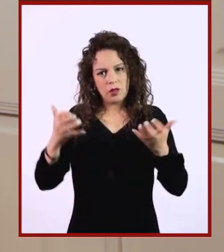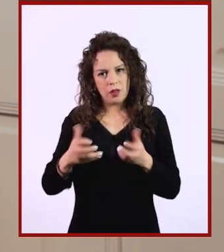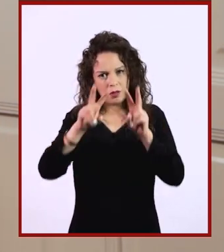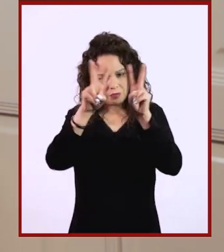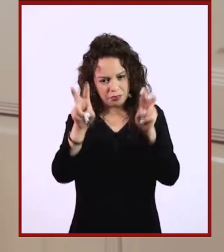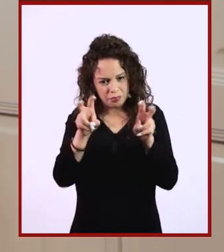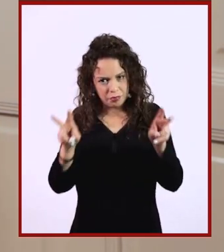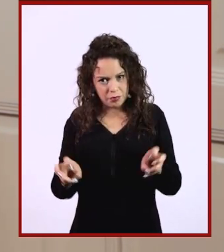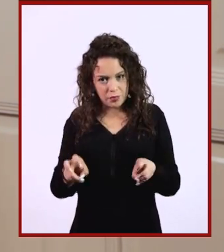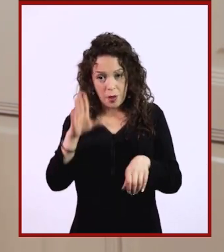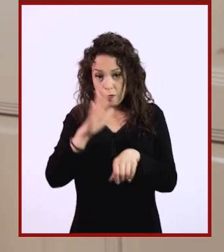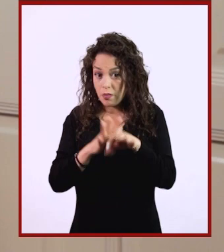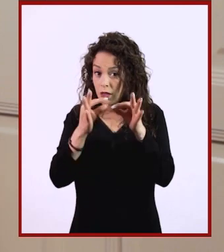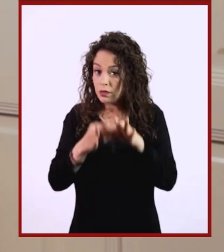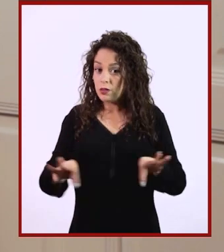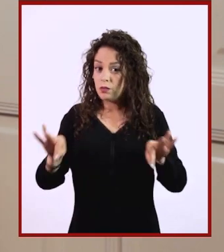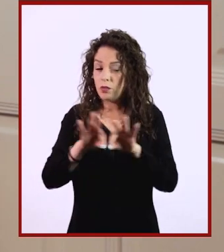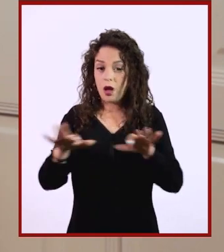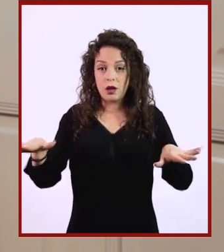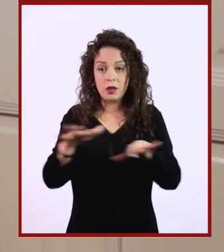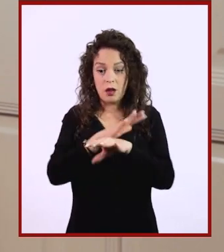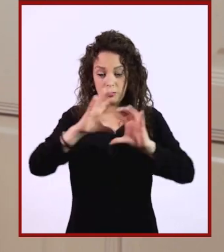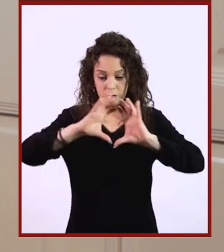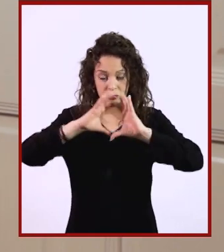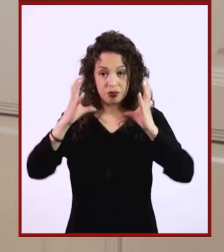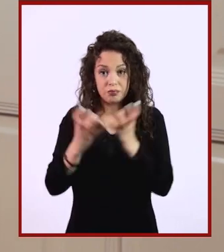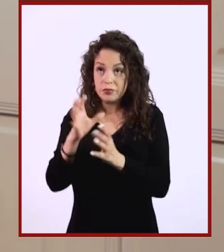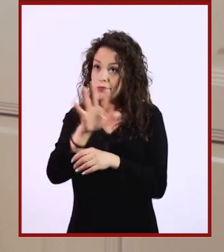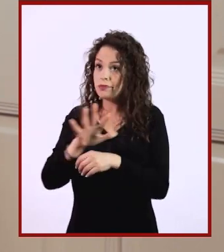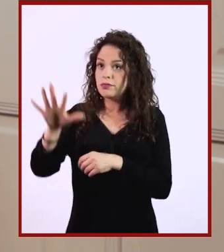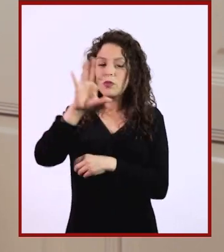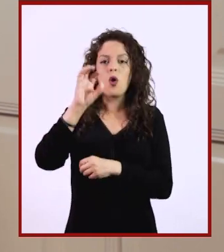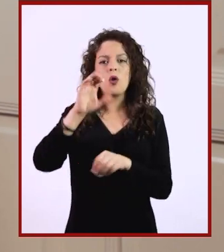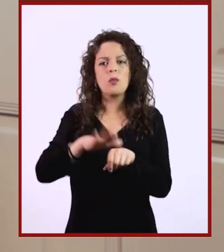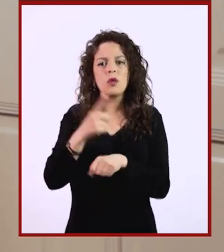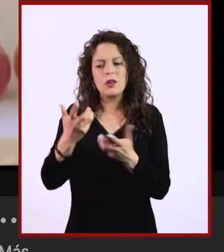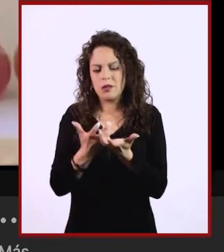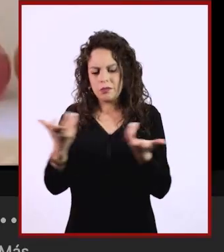climático es el más importante a abordar o por qué se ha tratado incluso por separado?